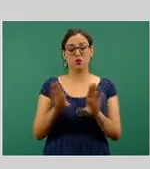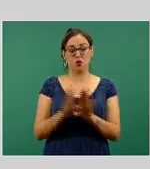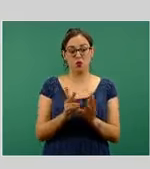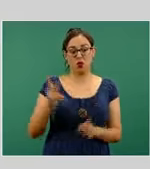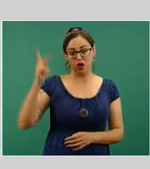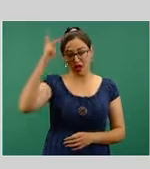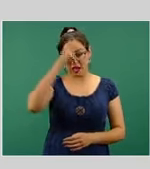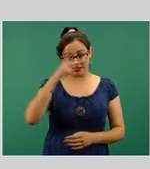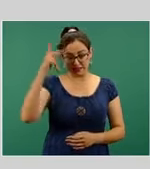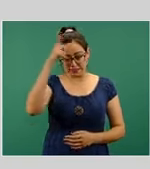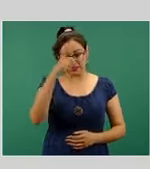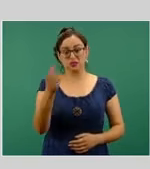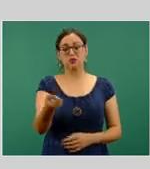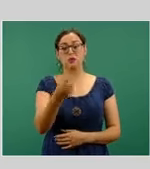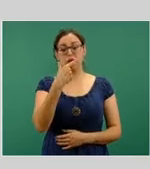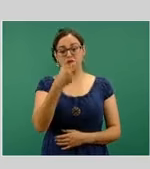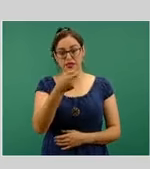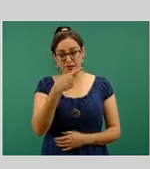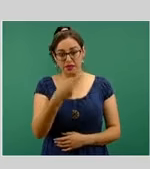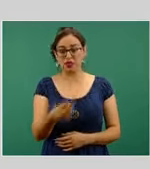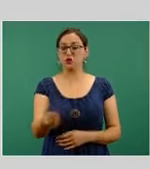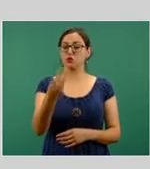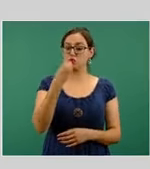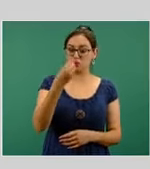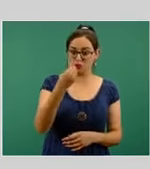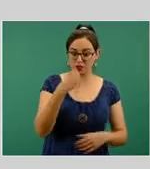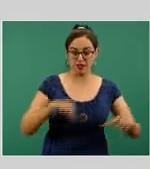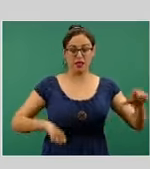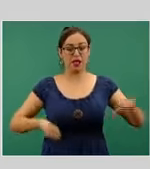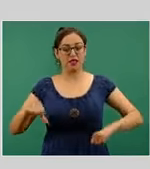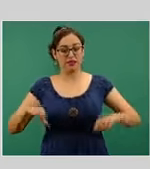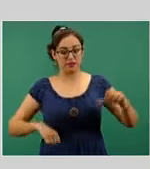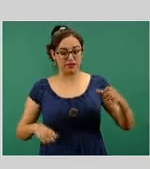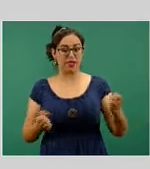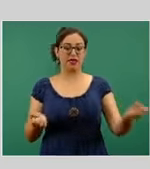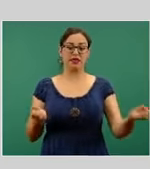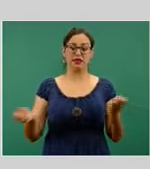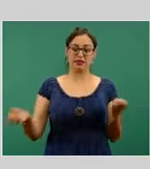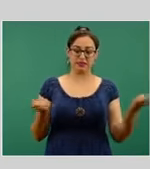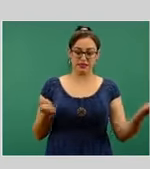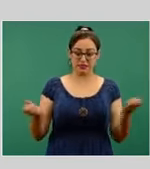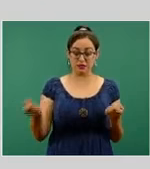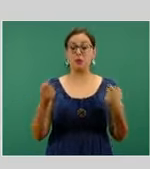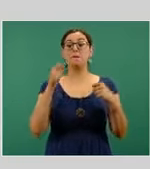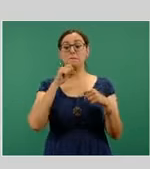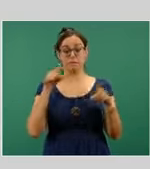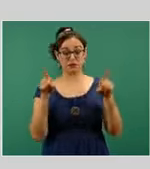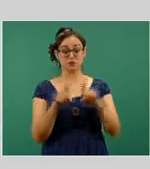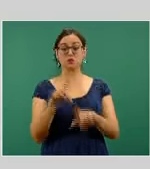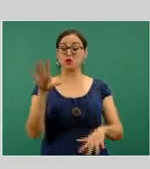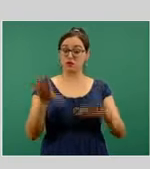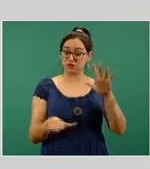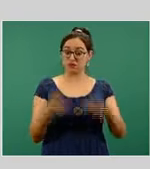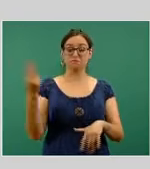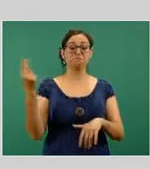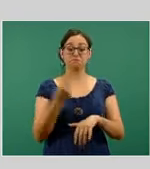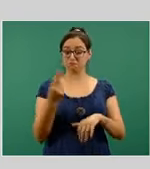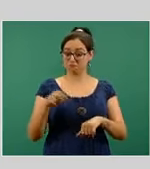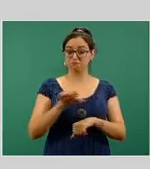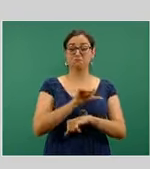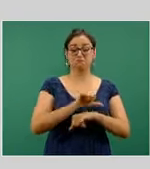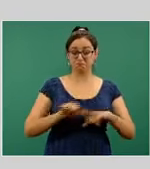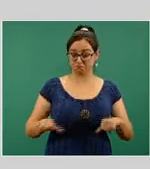psicológicas, farmacológicas, nutricionales, actividad física e incluso intervenciones quirúrgicas cuando este sea el